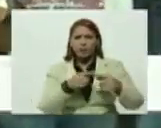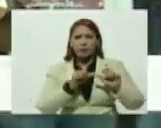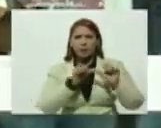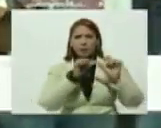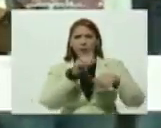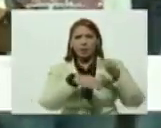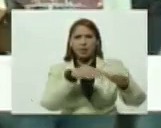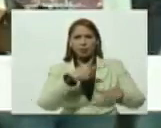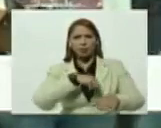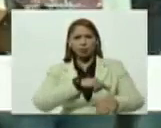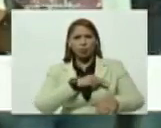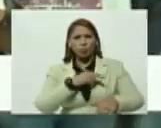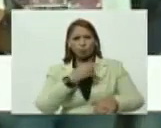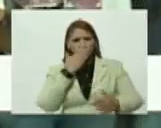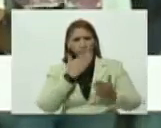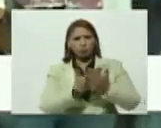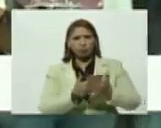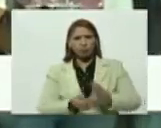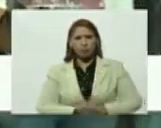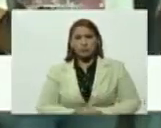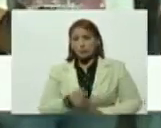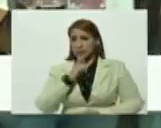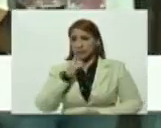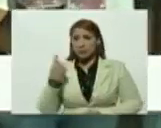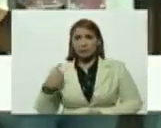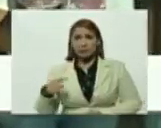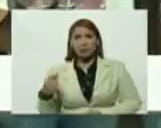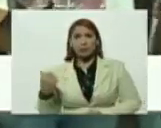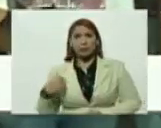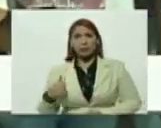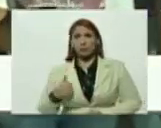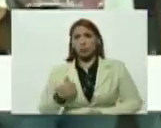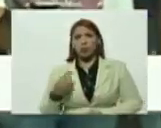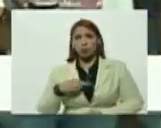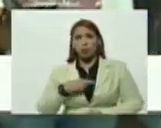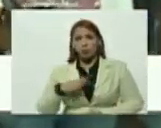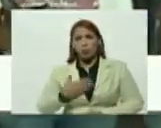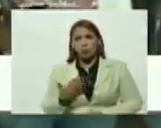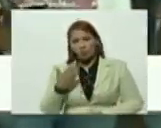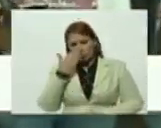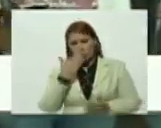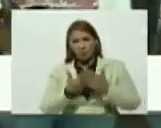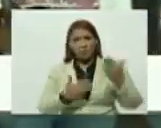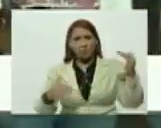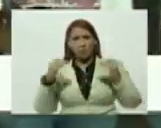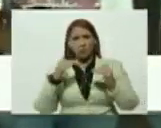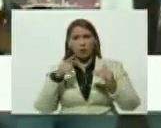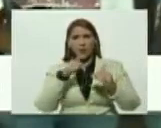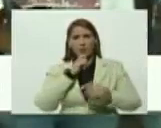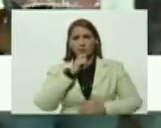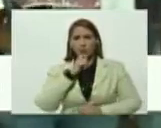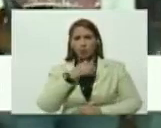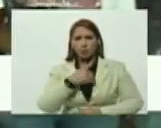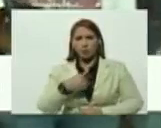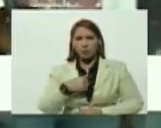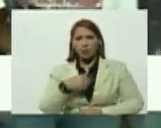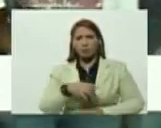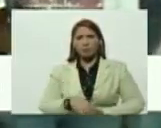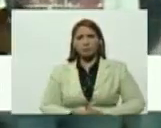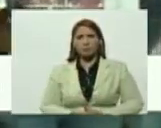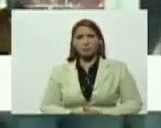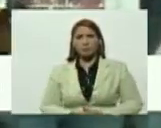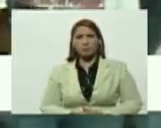adelante. Y aquí estamos, al pie de la dificultad que tengamos, nosotros también podemos enfrentar esas dificultades. Presidente, yo quiero que sea Merly la que le